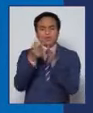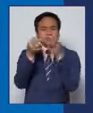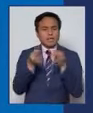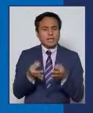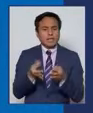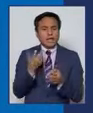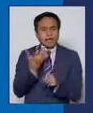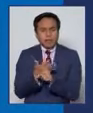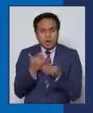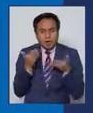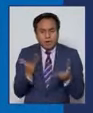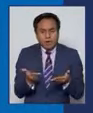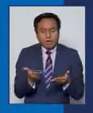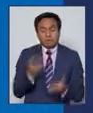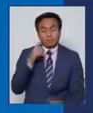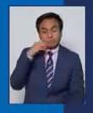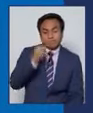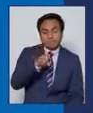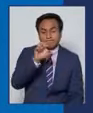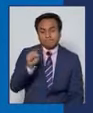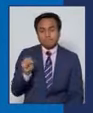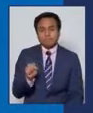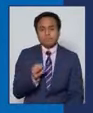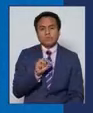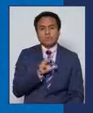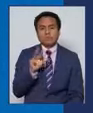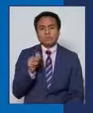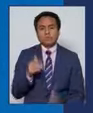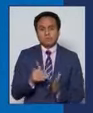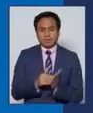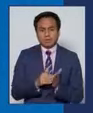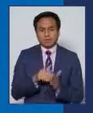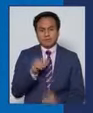diagnosticadas, hasta la fecha se han diagnosticado